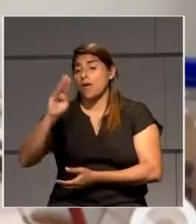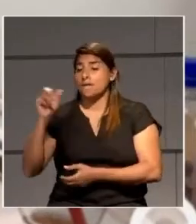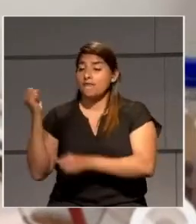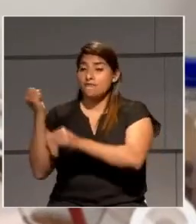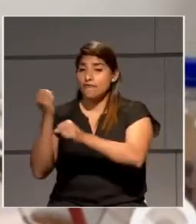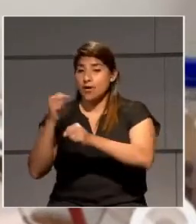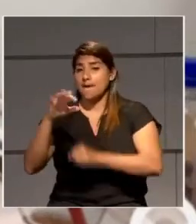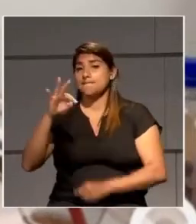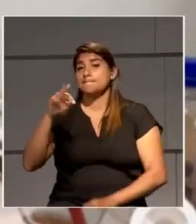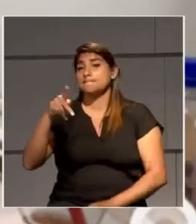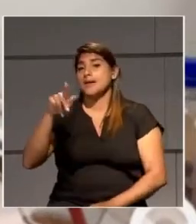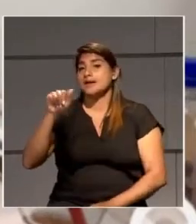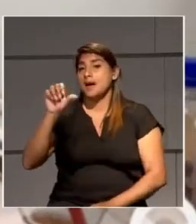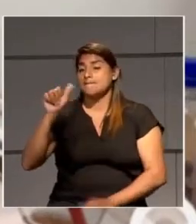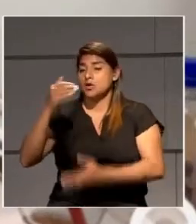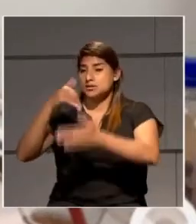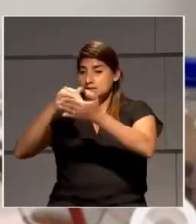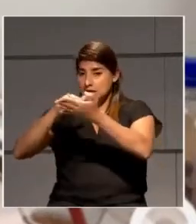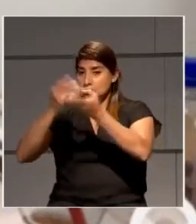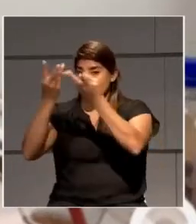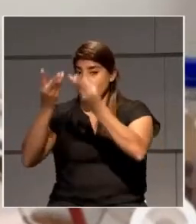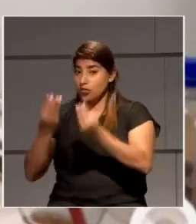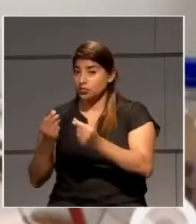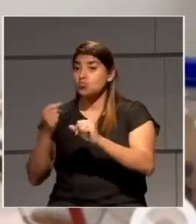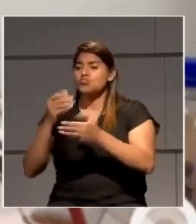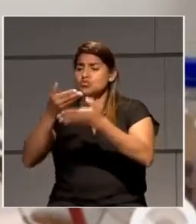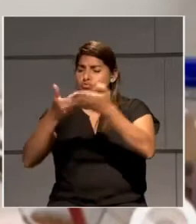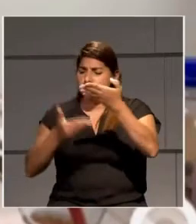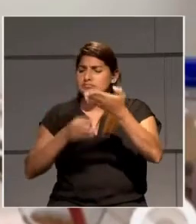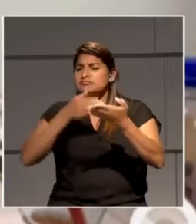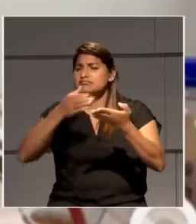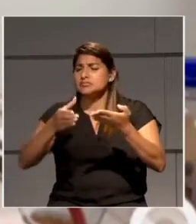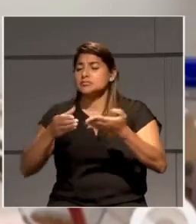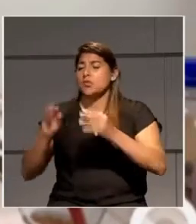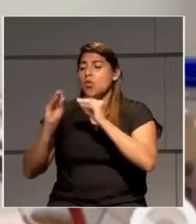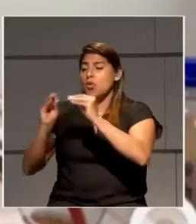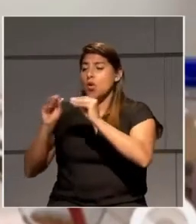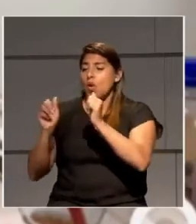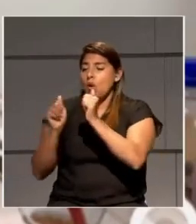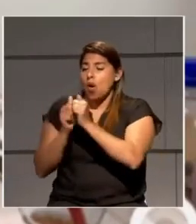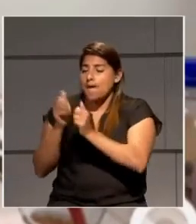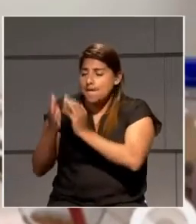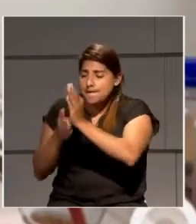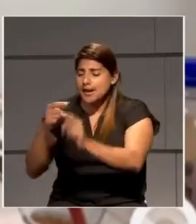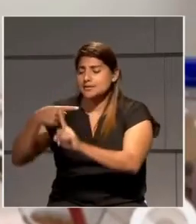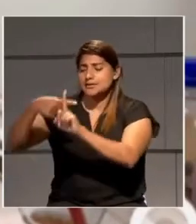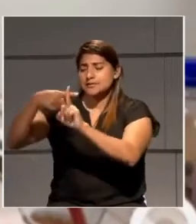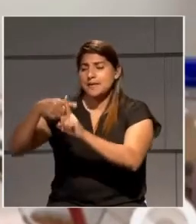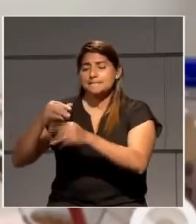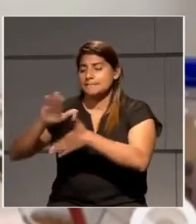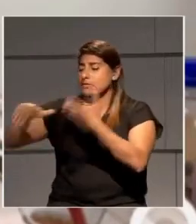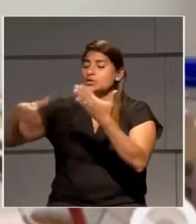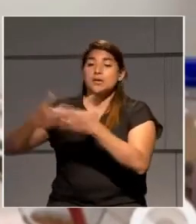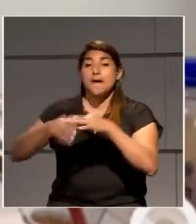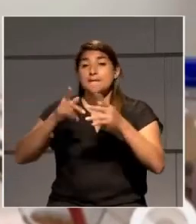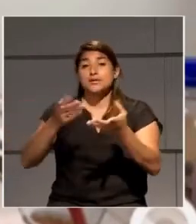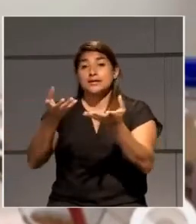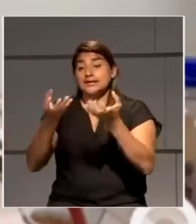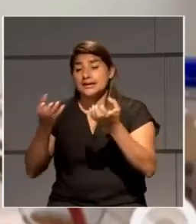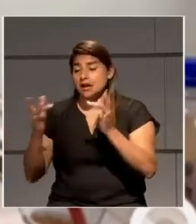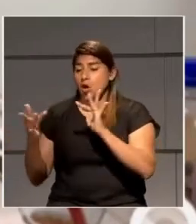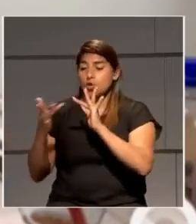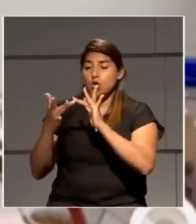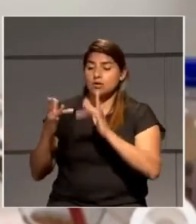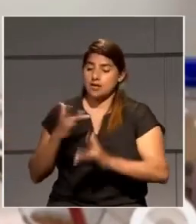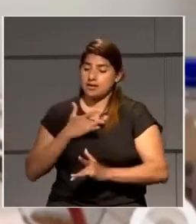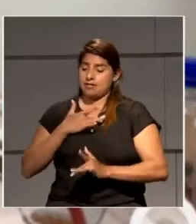Pan y Amor, en el Centro de Recursos, hay muchísimos recursos sobre crianza con presencia plena para todas esas personas que quieran